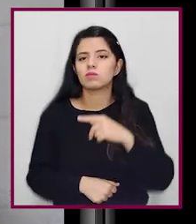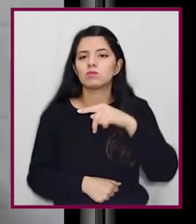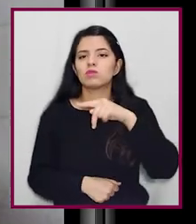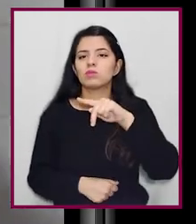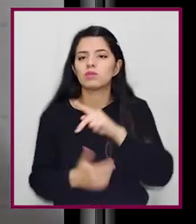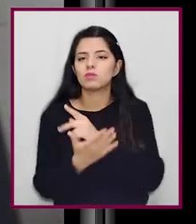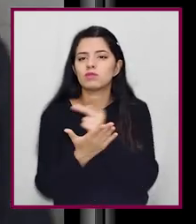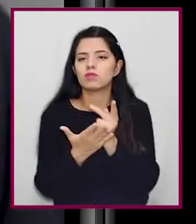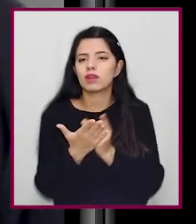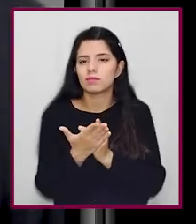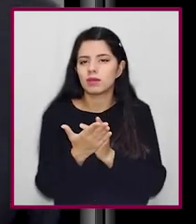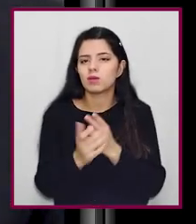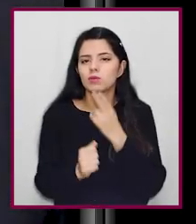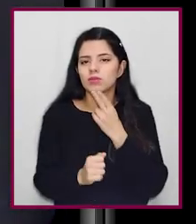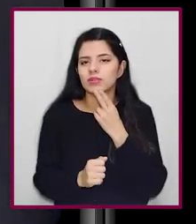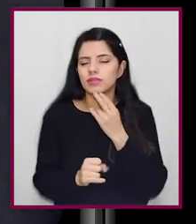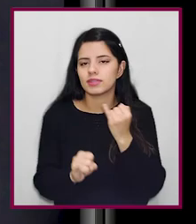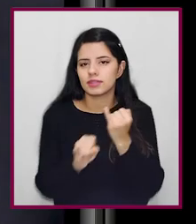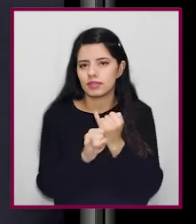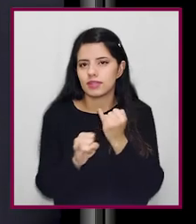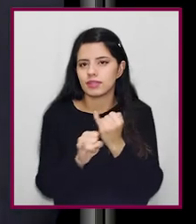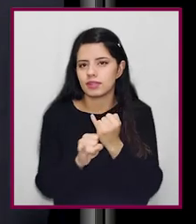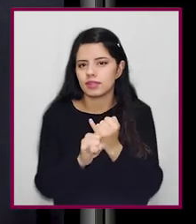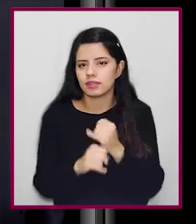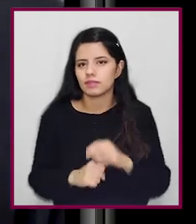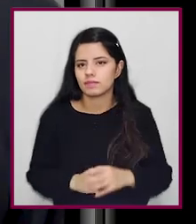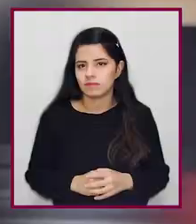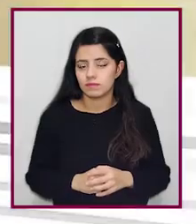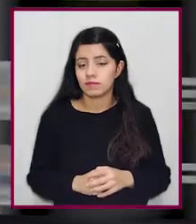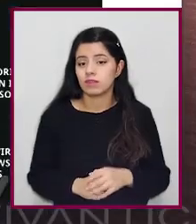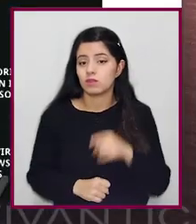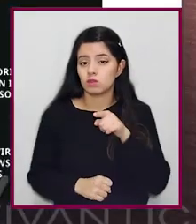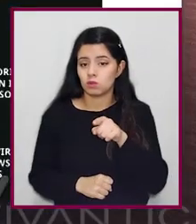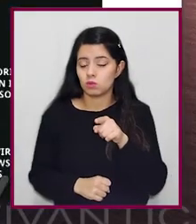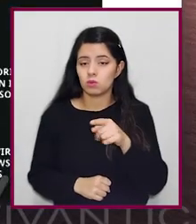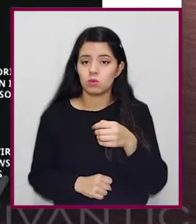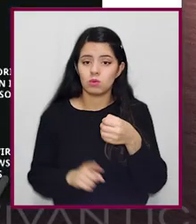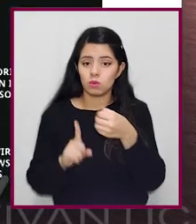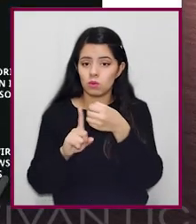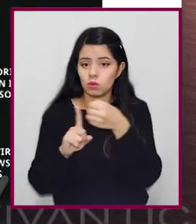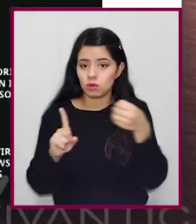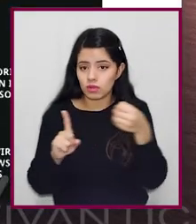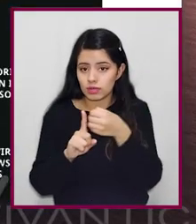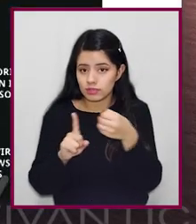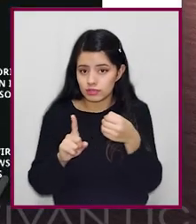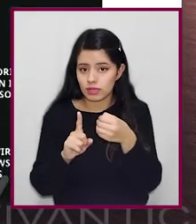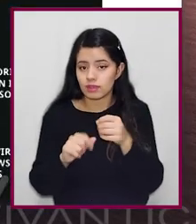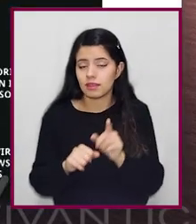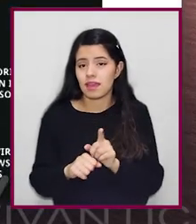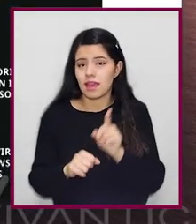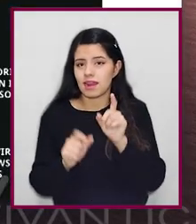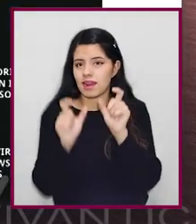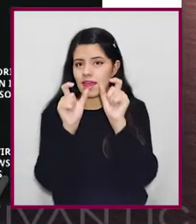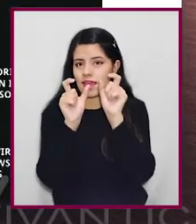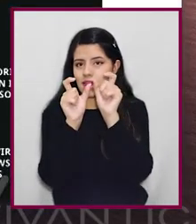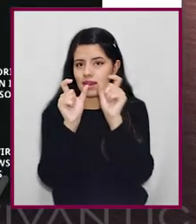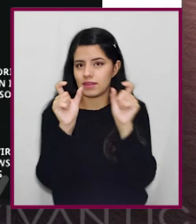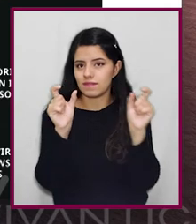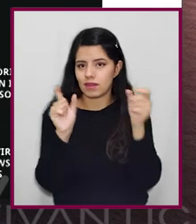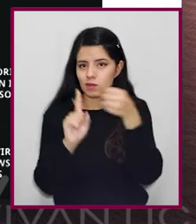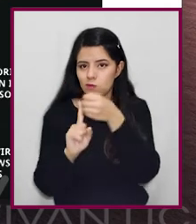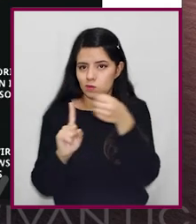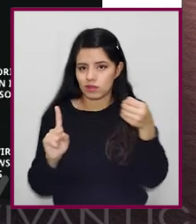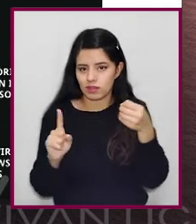software que utilizas para navegar en Internet. Y créeme, si tú organizas tus bookmarks, los categorizas y los ordenas en